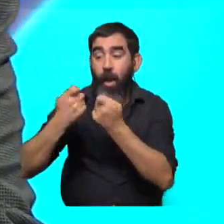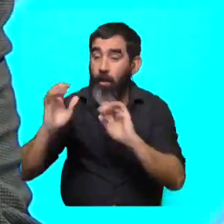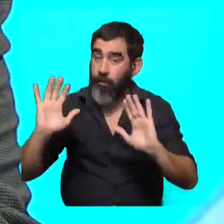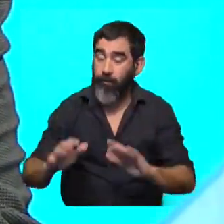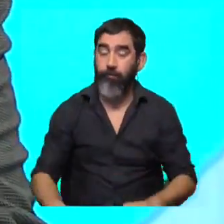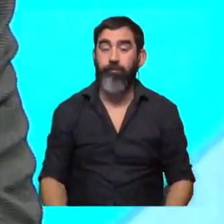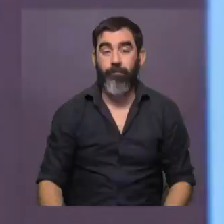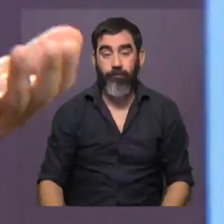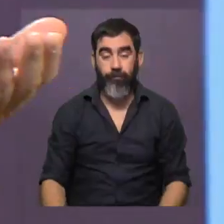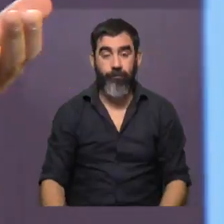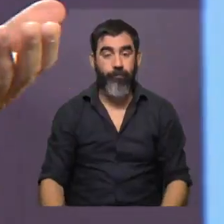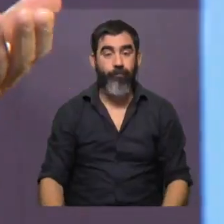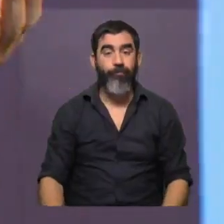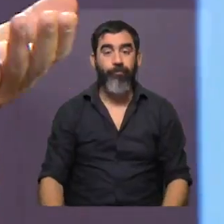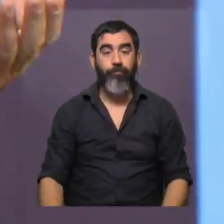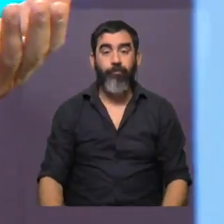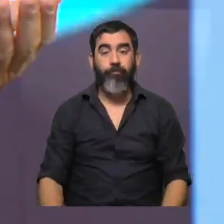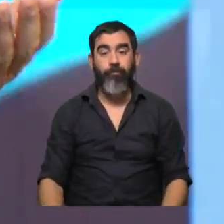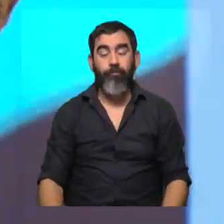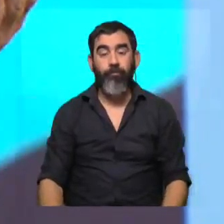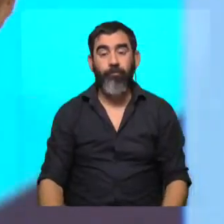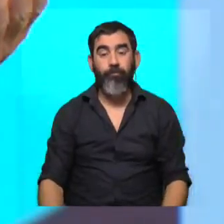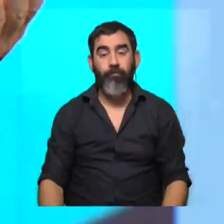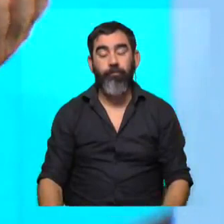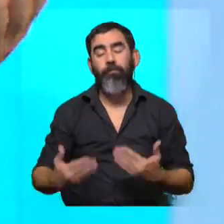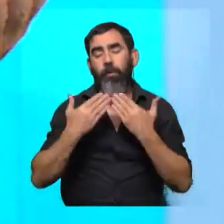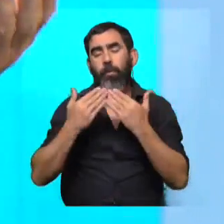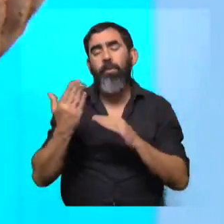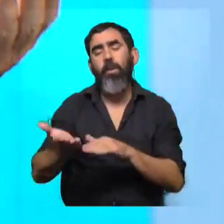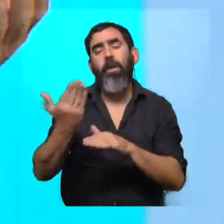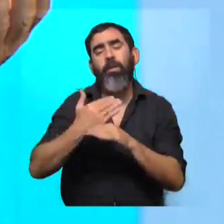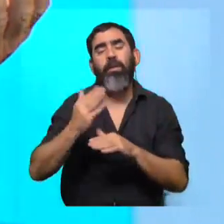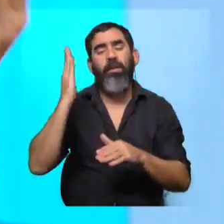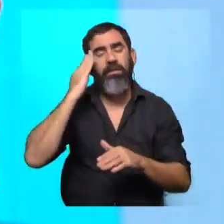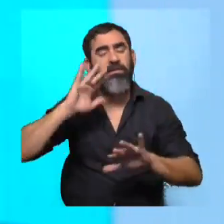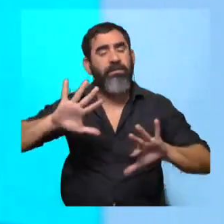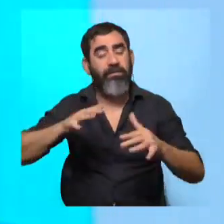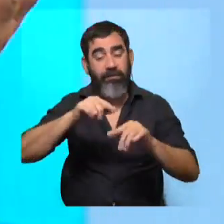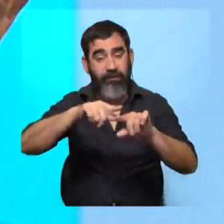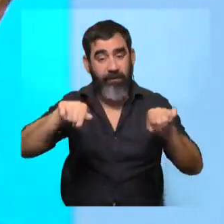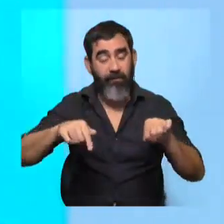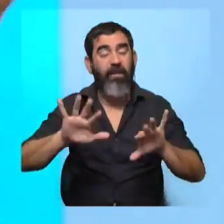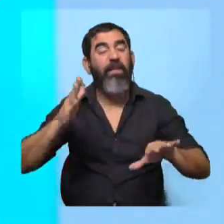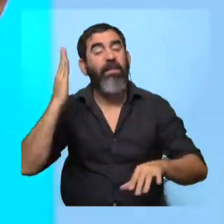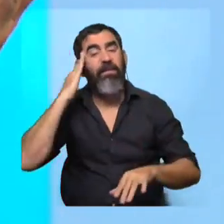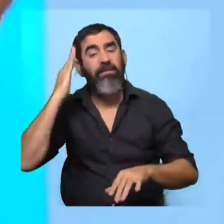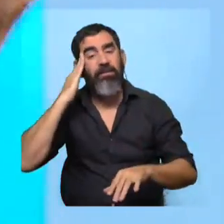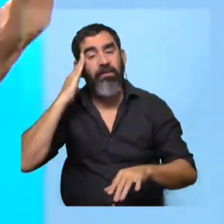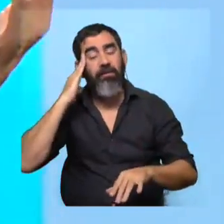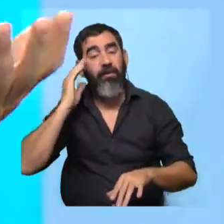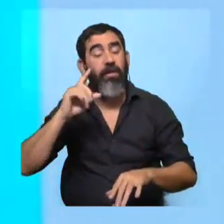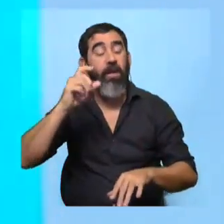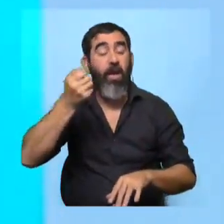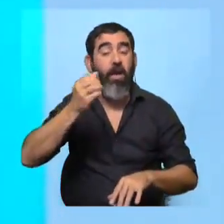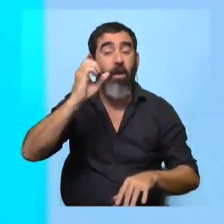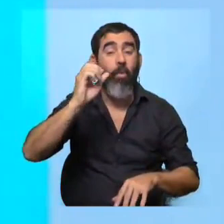extracción. Le amplió la pregunta geográficamente. Le preguntaba hace rato qué sabemos del acuífero guaraní y ahora le pregunto qué sabemos de los